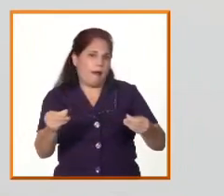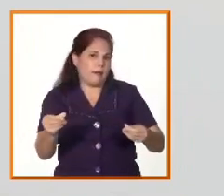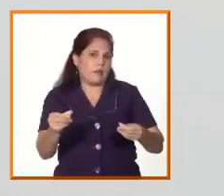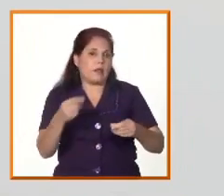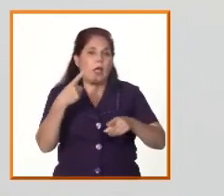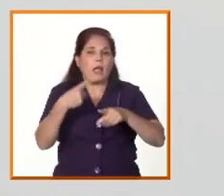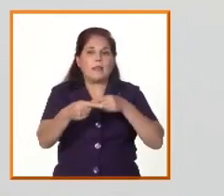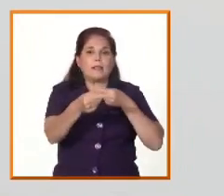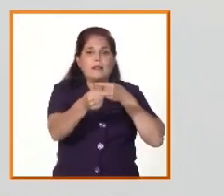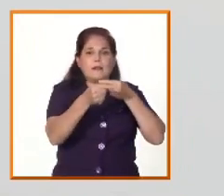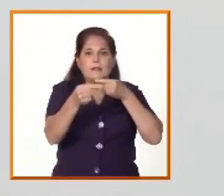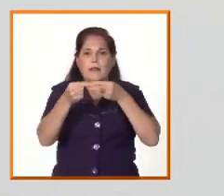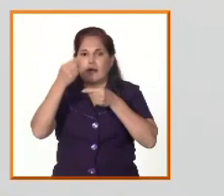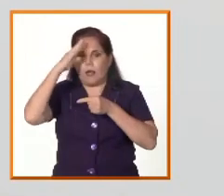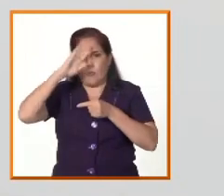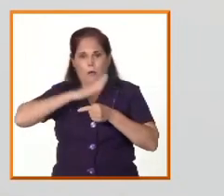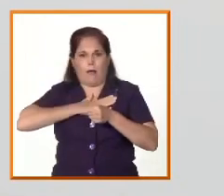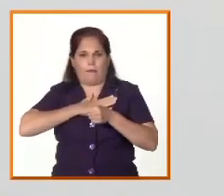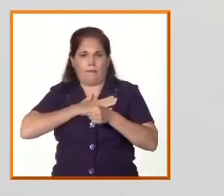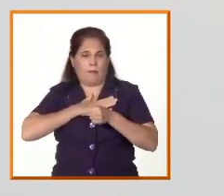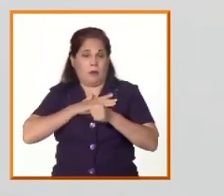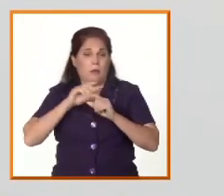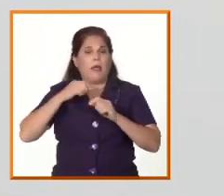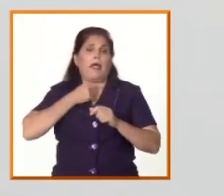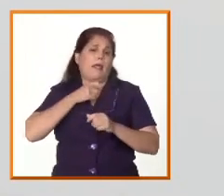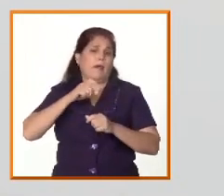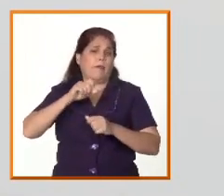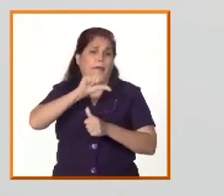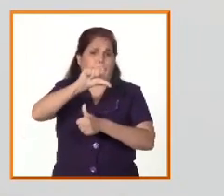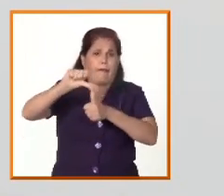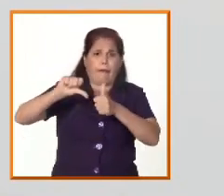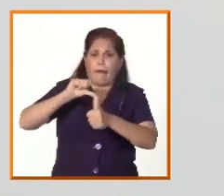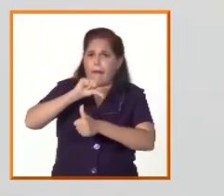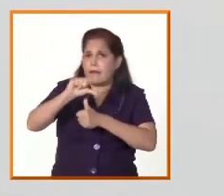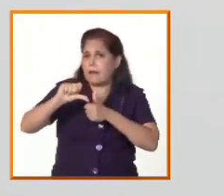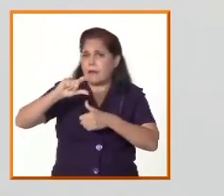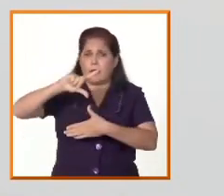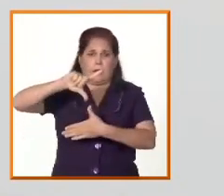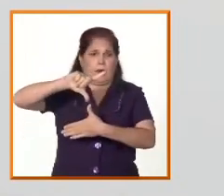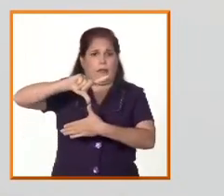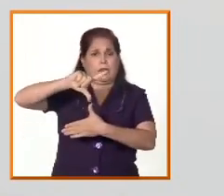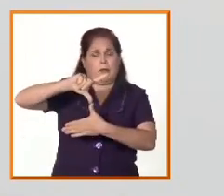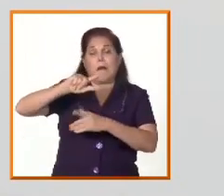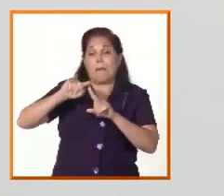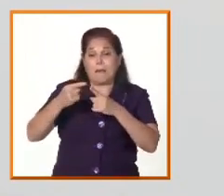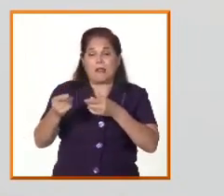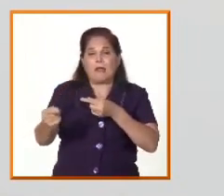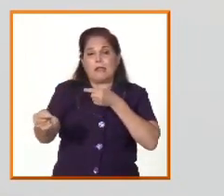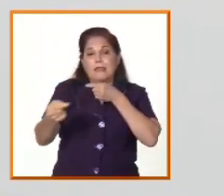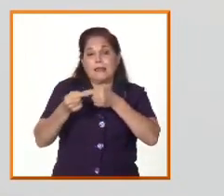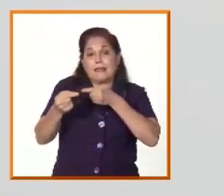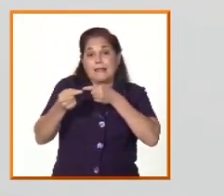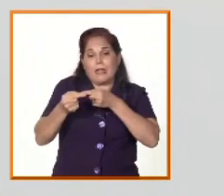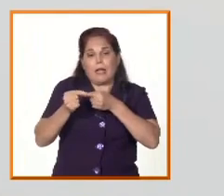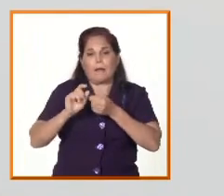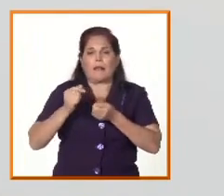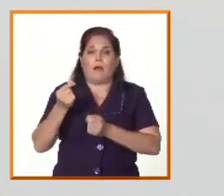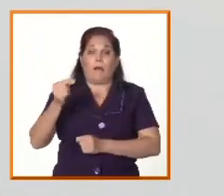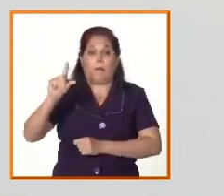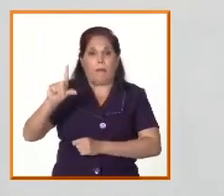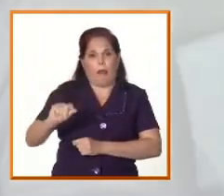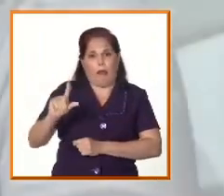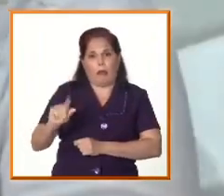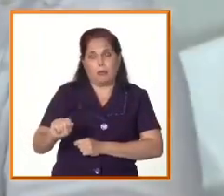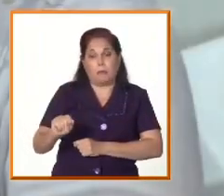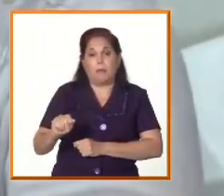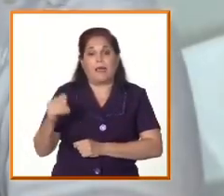regiones cercanas al decirle en área del en área en las áreas cerca del país para lograr